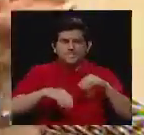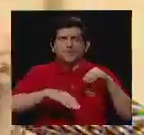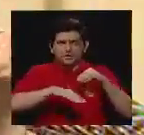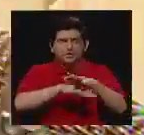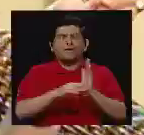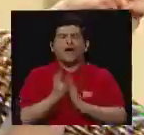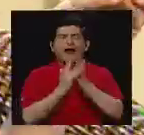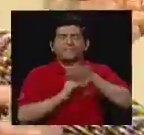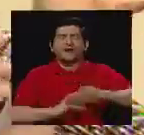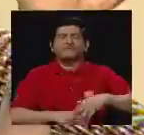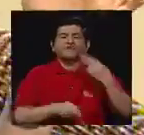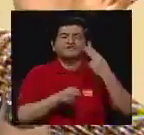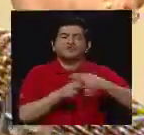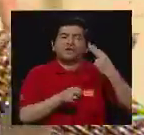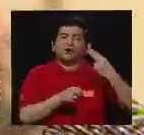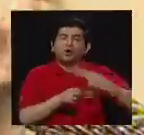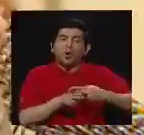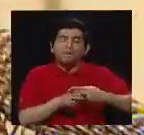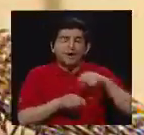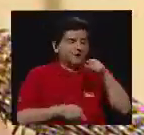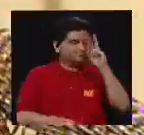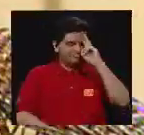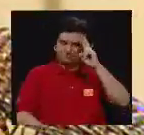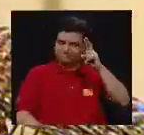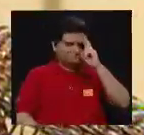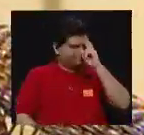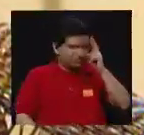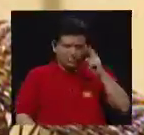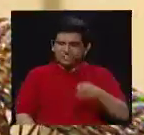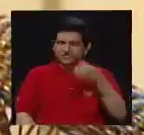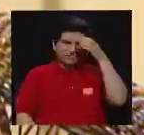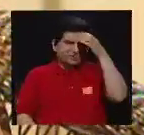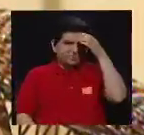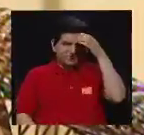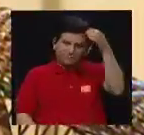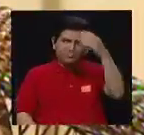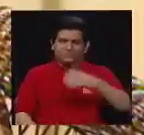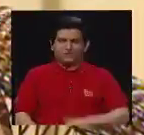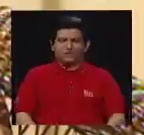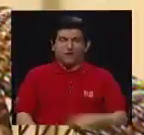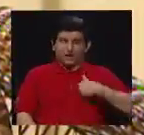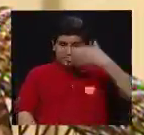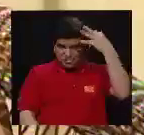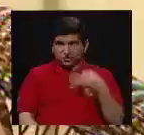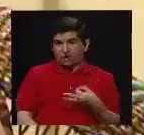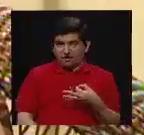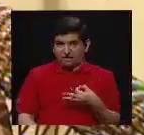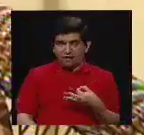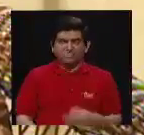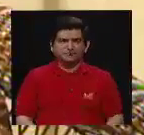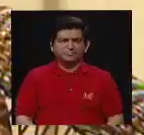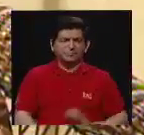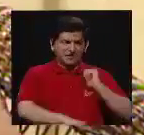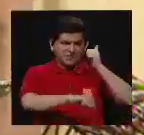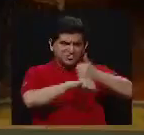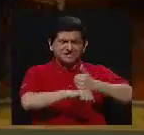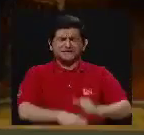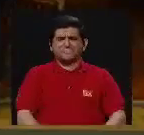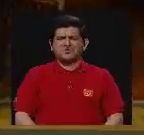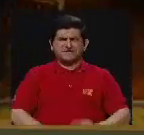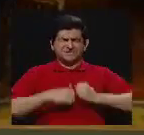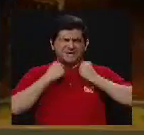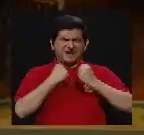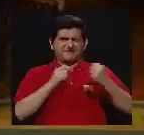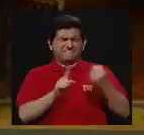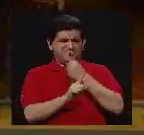llegando a través de Roma, porque ellos no respetaron esa cultura. Entonces, creo que cuando se impone la